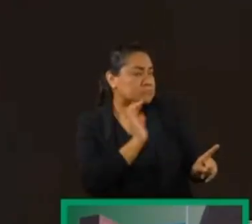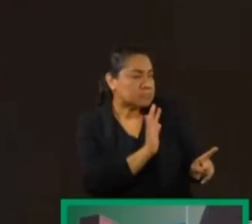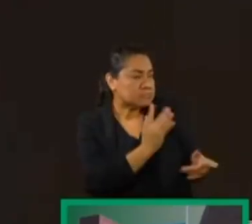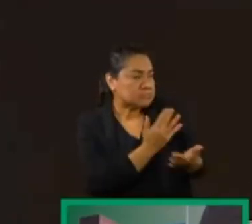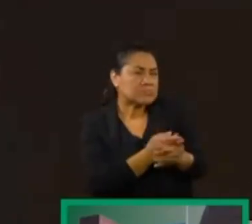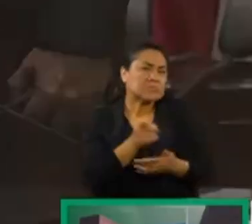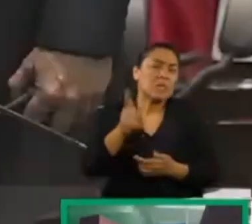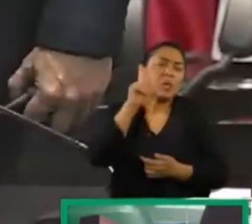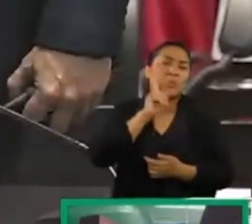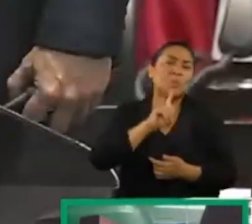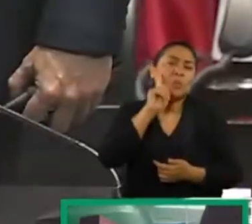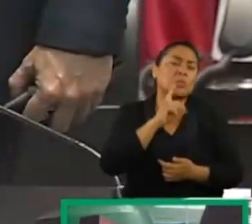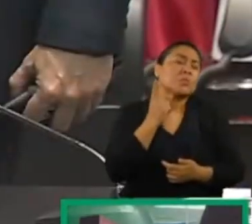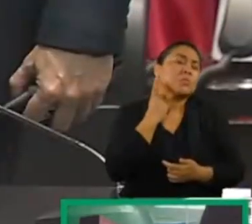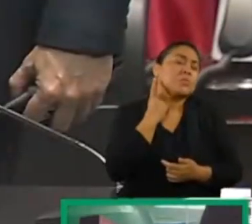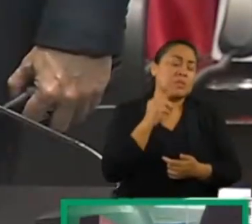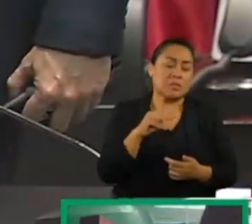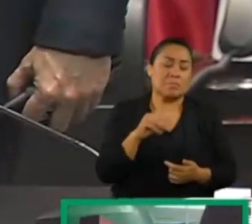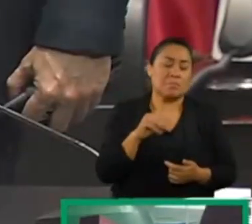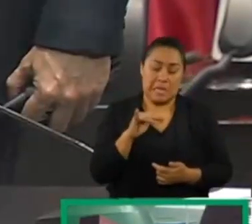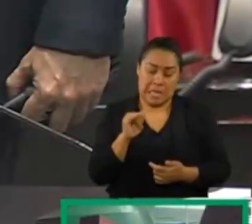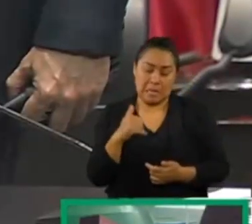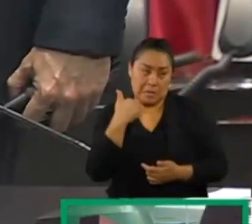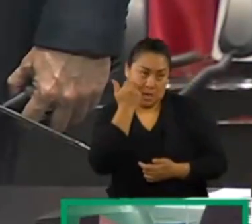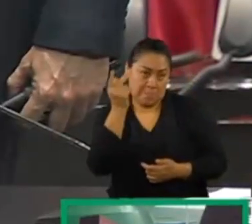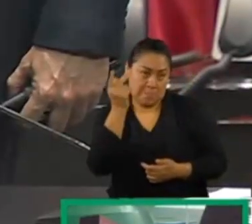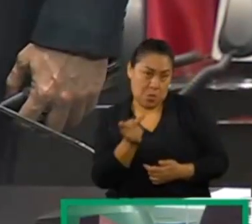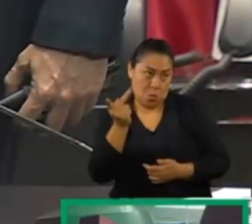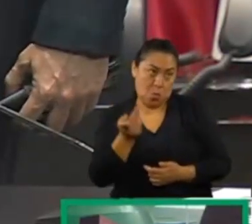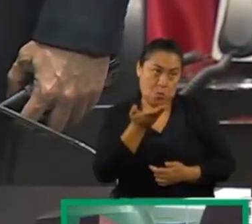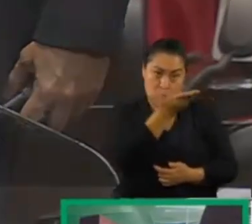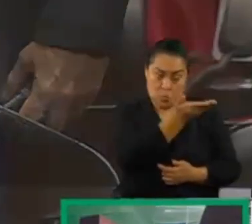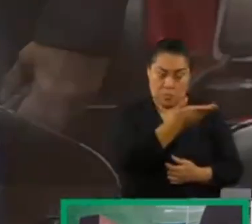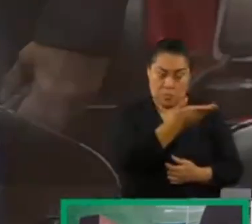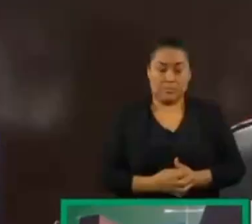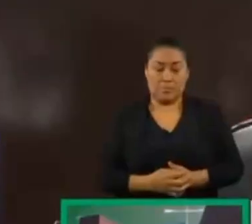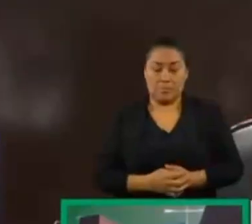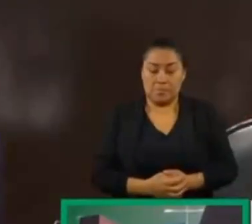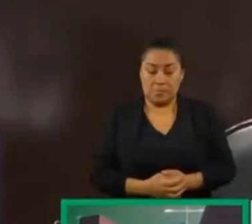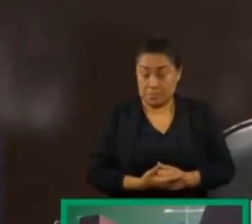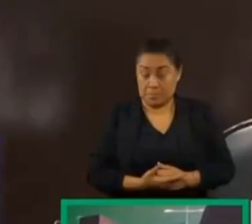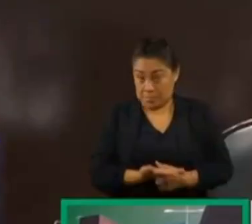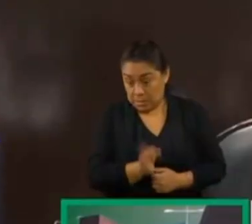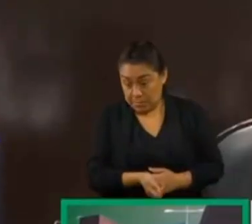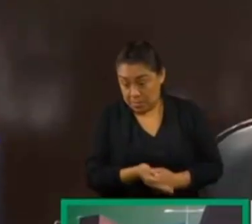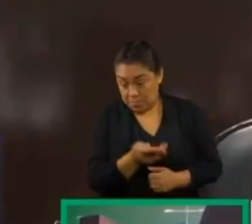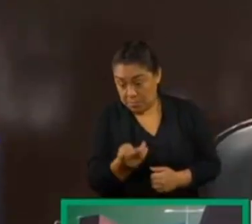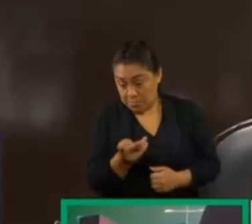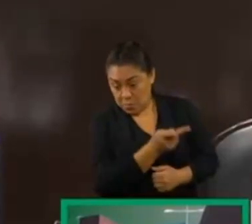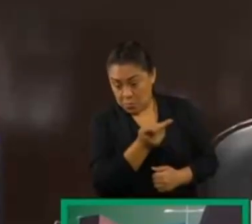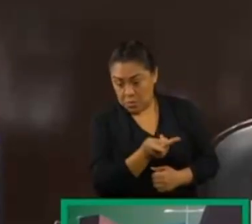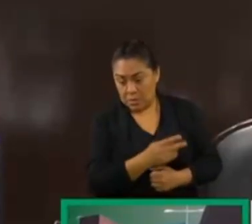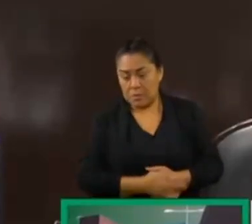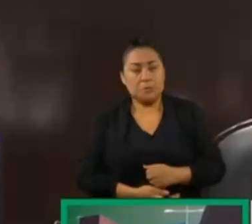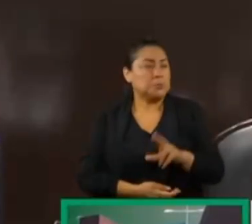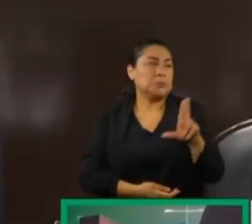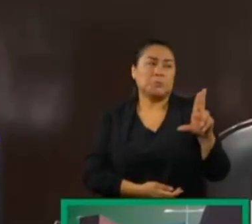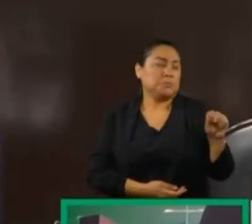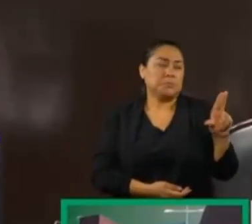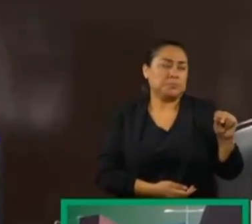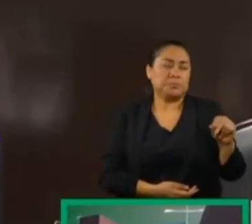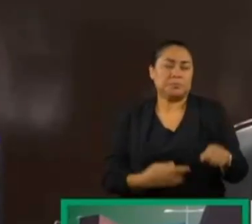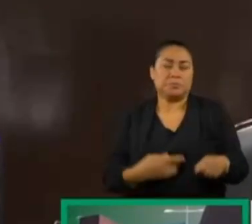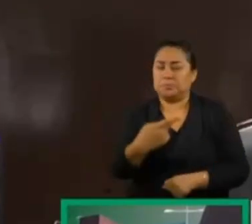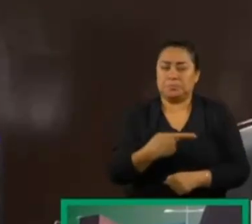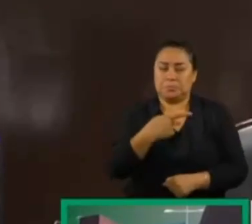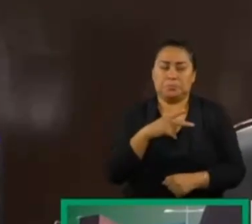diputada María Fátima le quiere formular una pregunta. ¿Acepta usted, diputada? No, diputada presidenta.